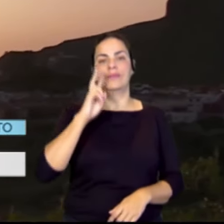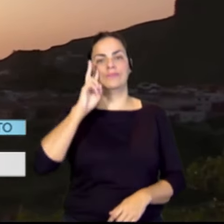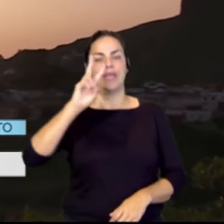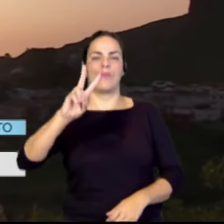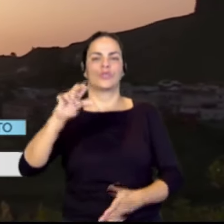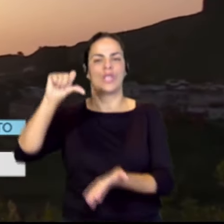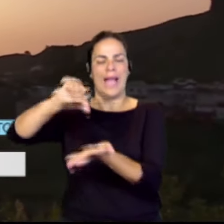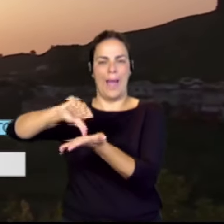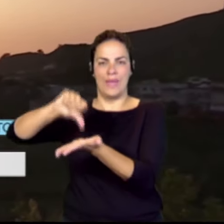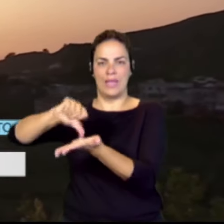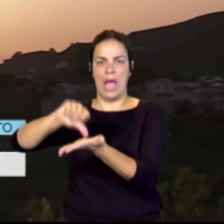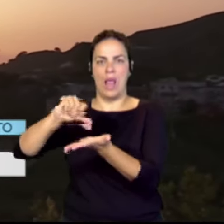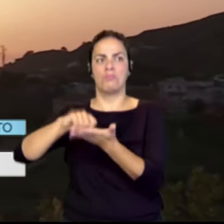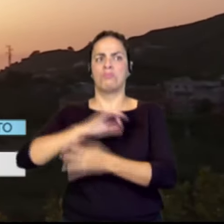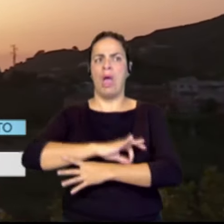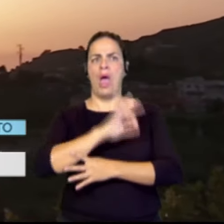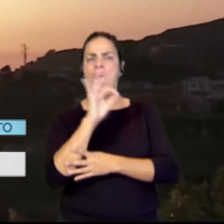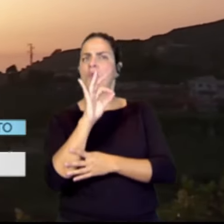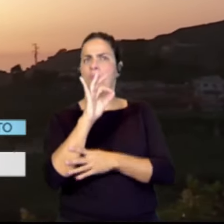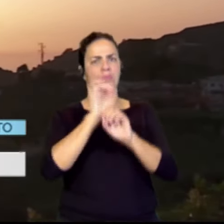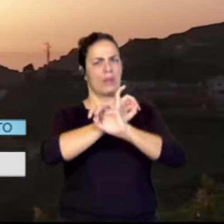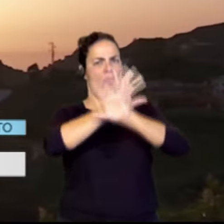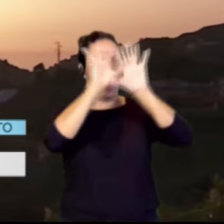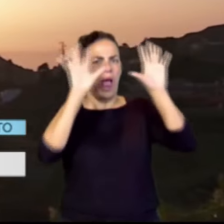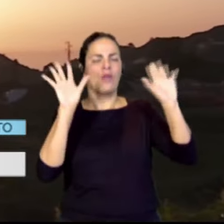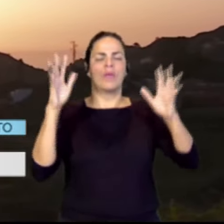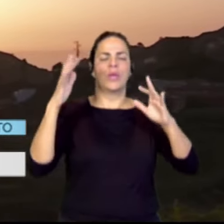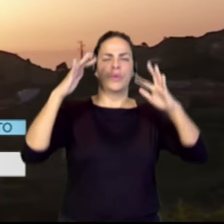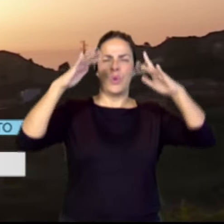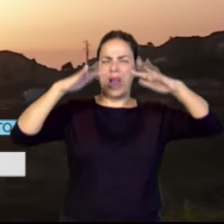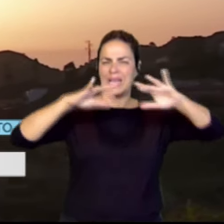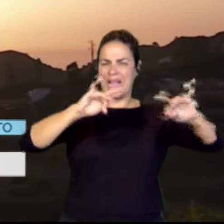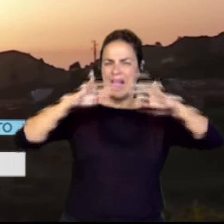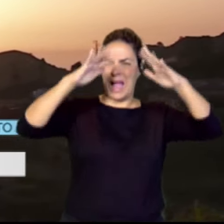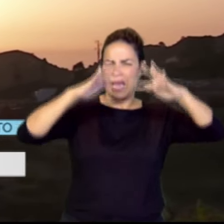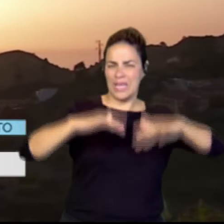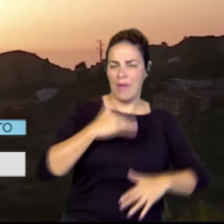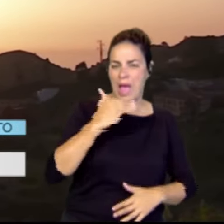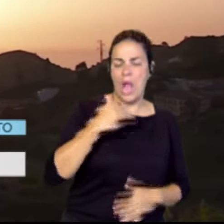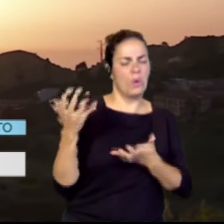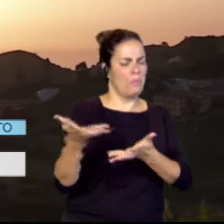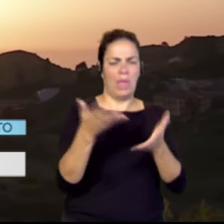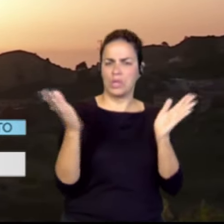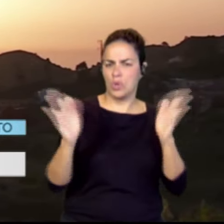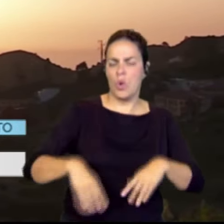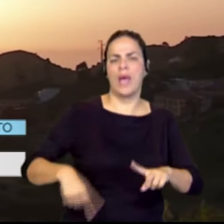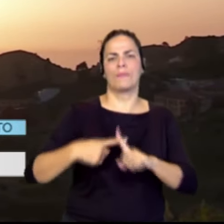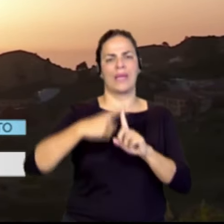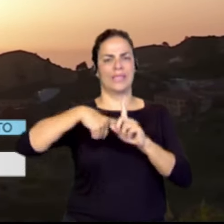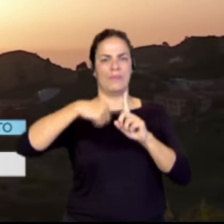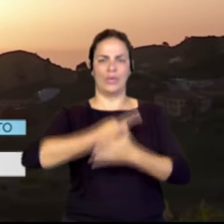capital amanece despejado pero con algo de calima sin viento y con 16 gr de temperatura